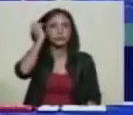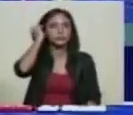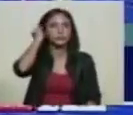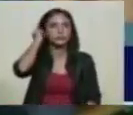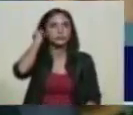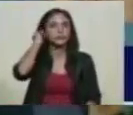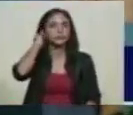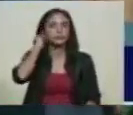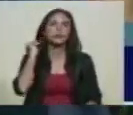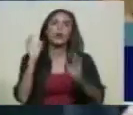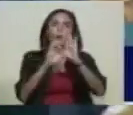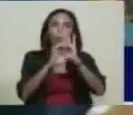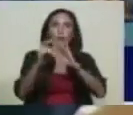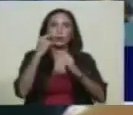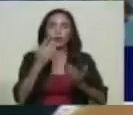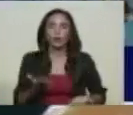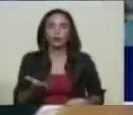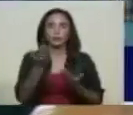constituyente, Eirimar,